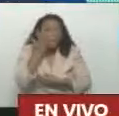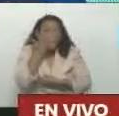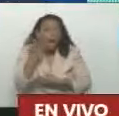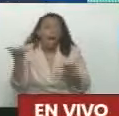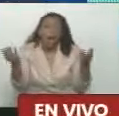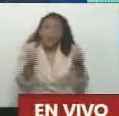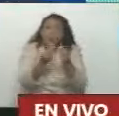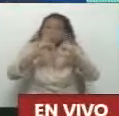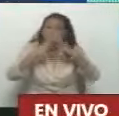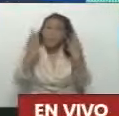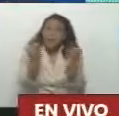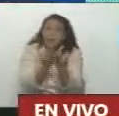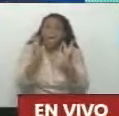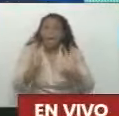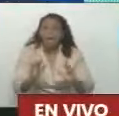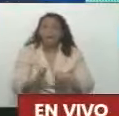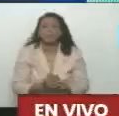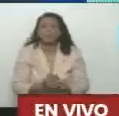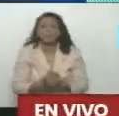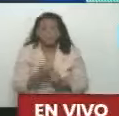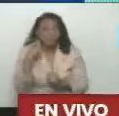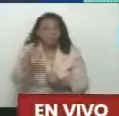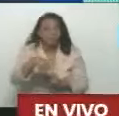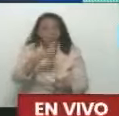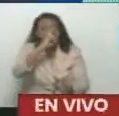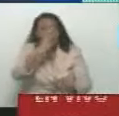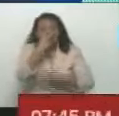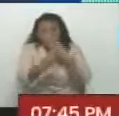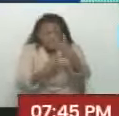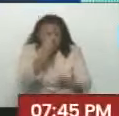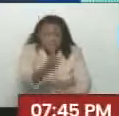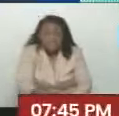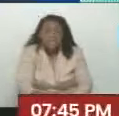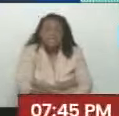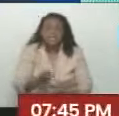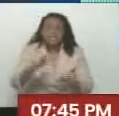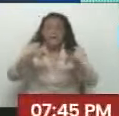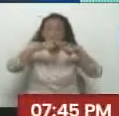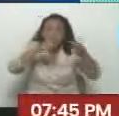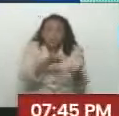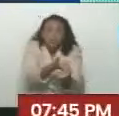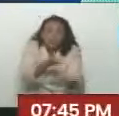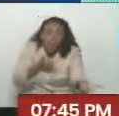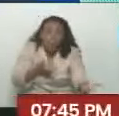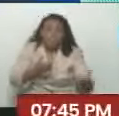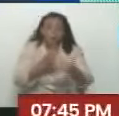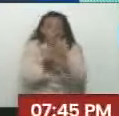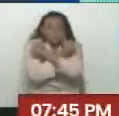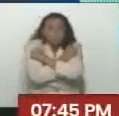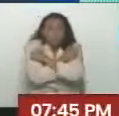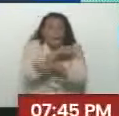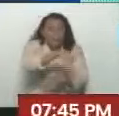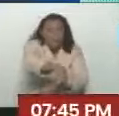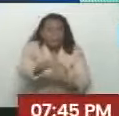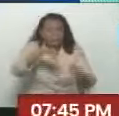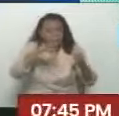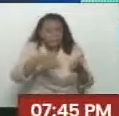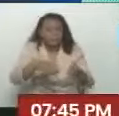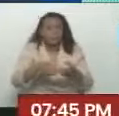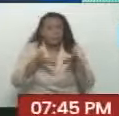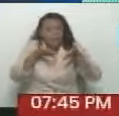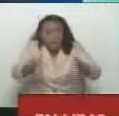amistades, familiares. Hicieron una visita a su tumba de este joven venezolano, de